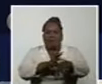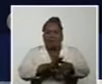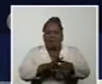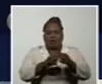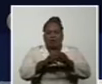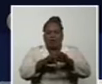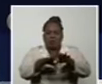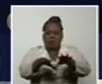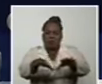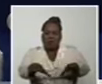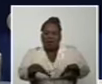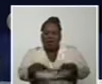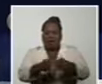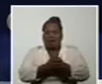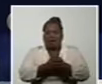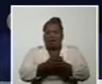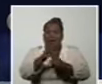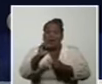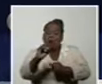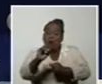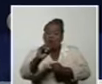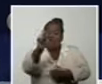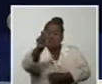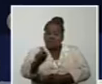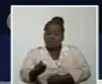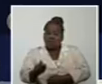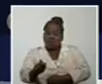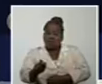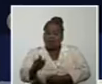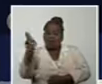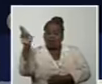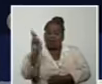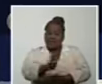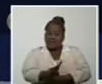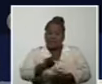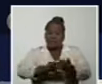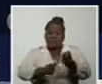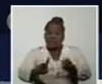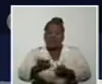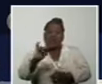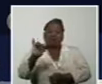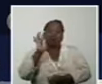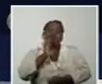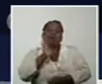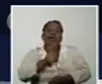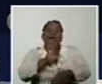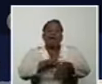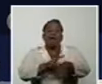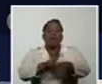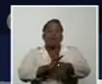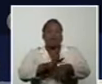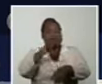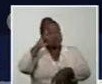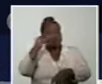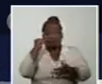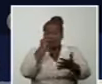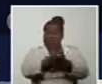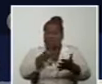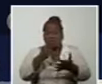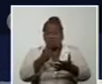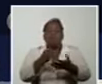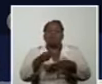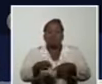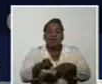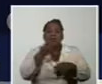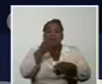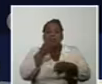que pueda venir alguna persona infectada que no se detecte y por lo tanto pueda